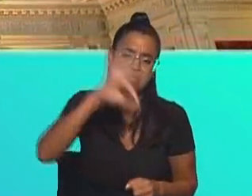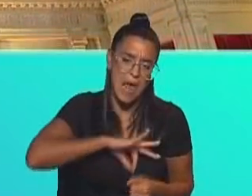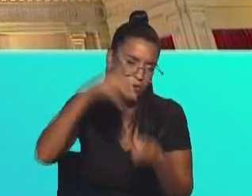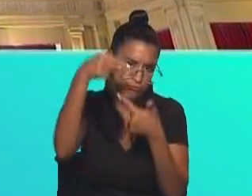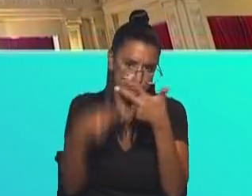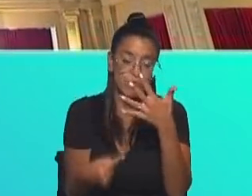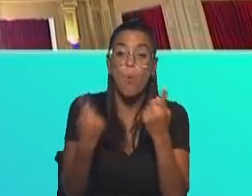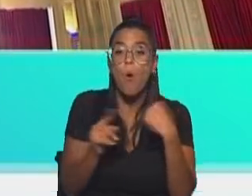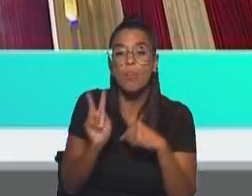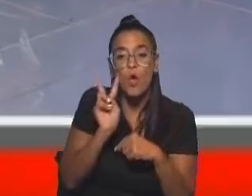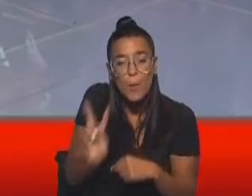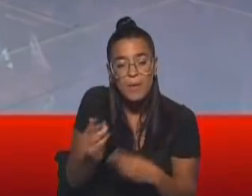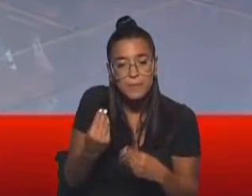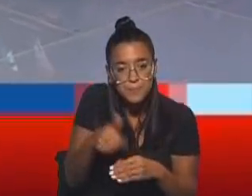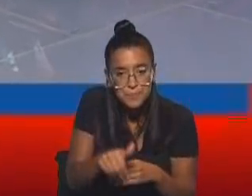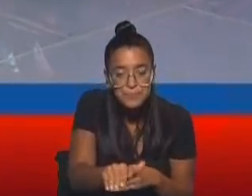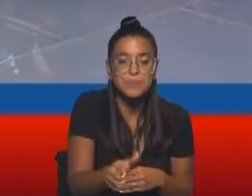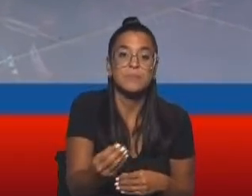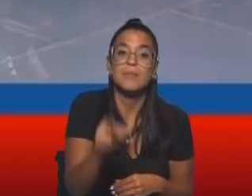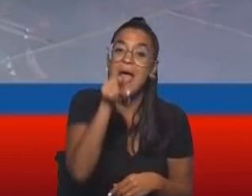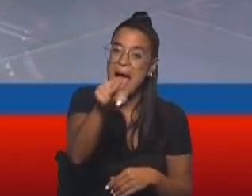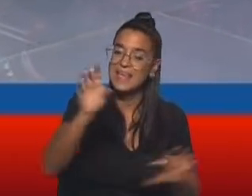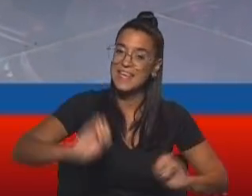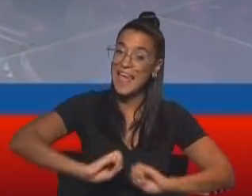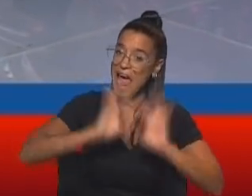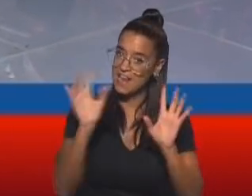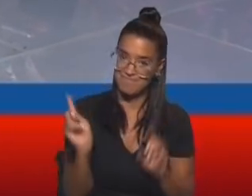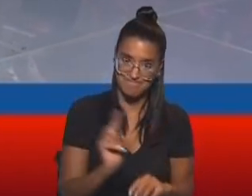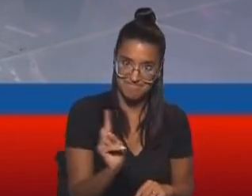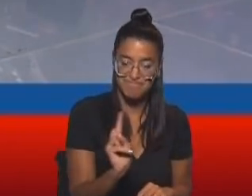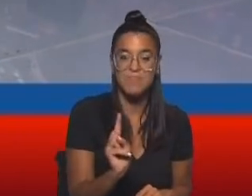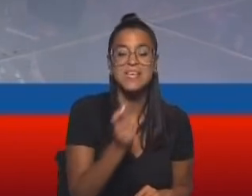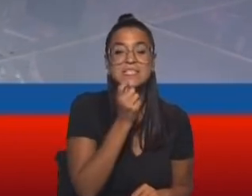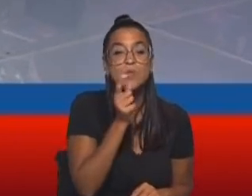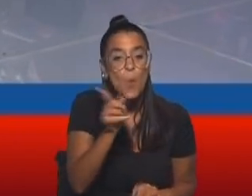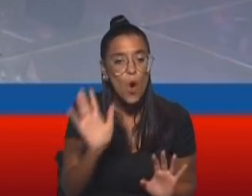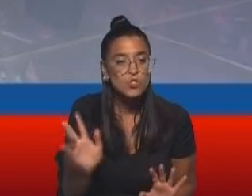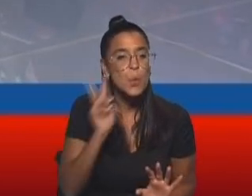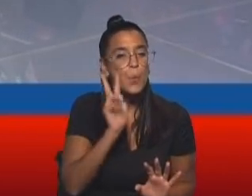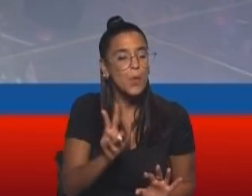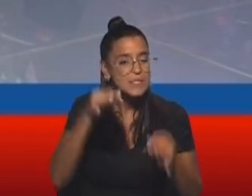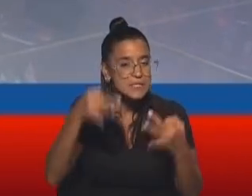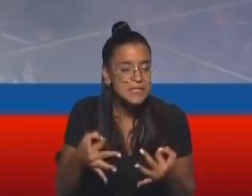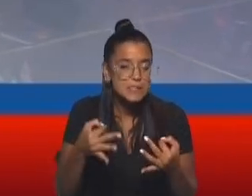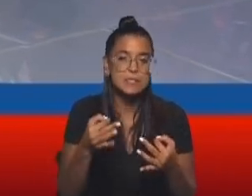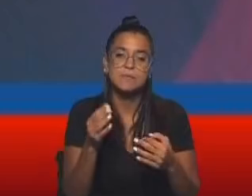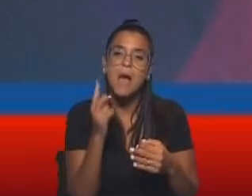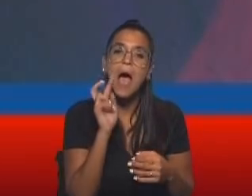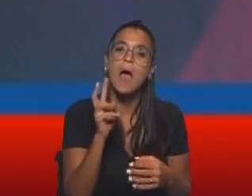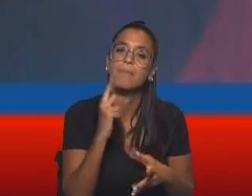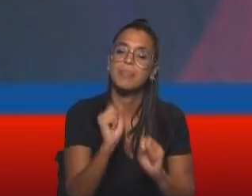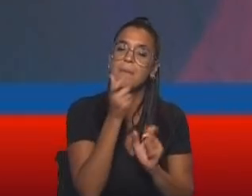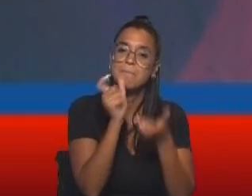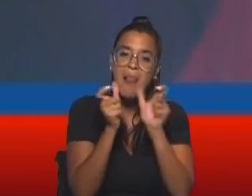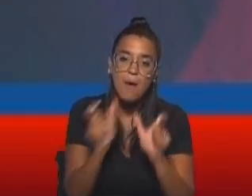etcétera. Ahora, cuando vos ves lo que viene, ahí las señales no fueron tan claras y si vos peinás un poquito el discurso, encontrás algunas